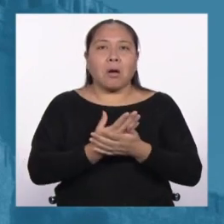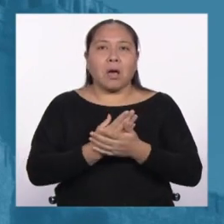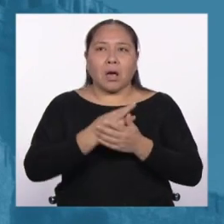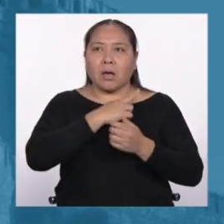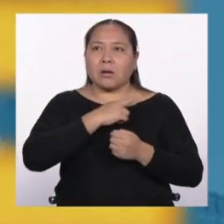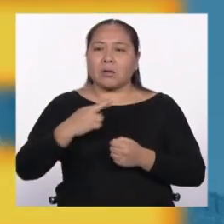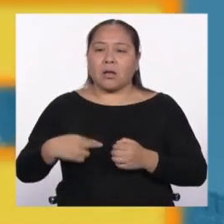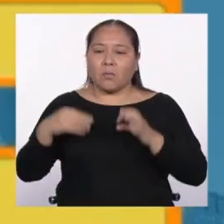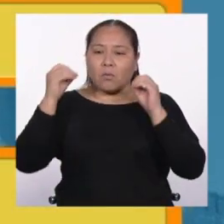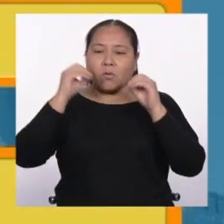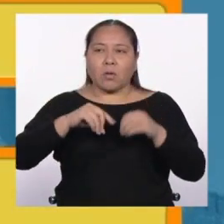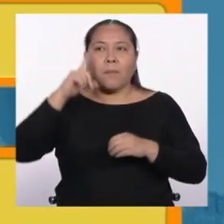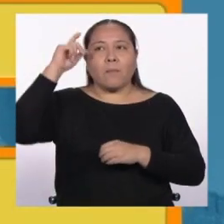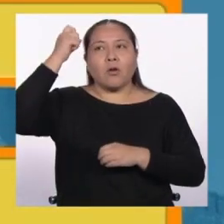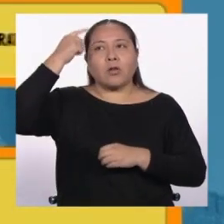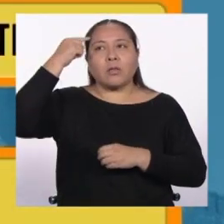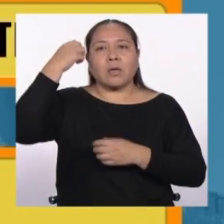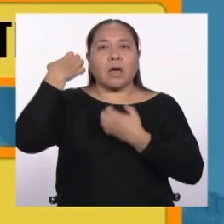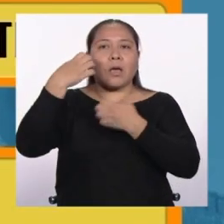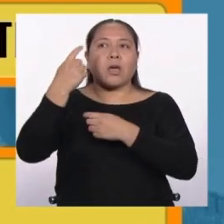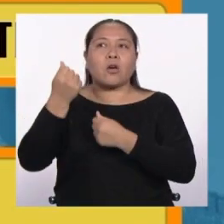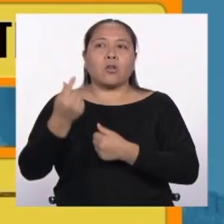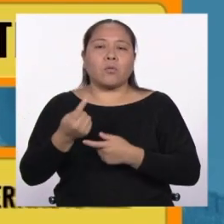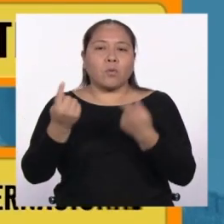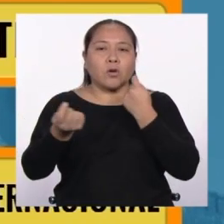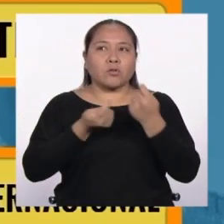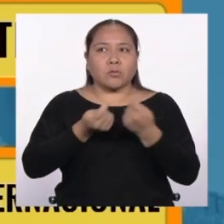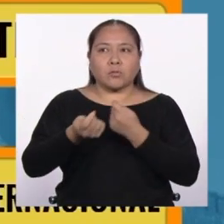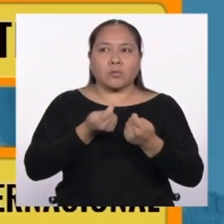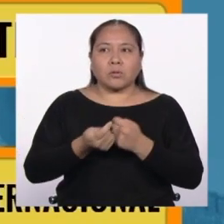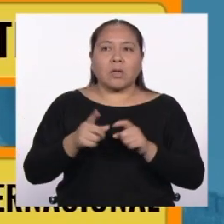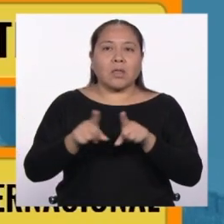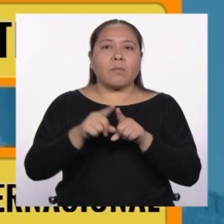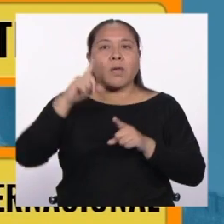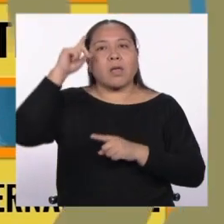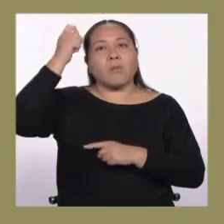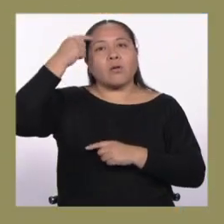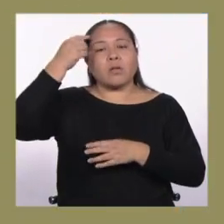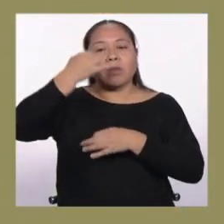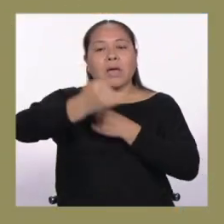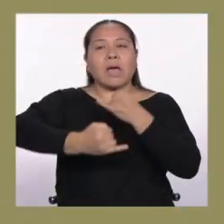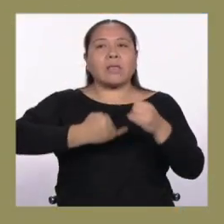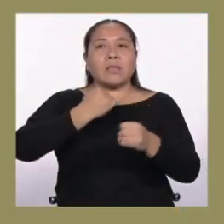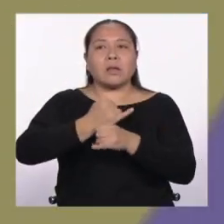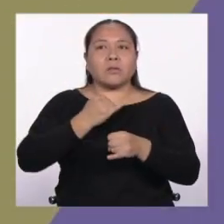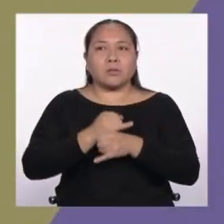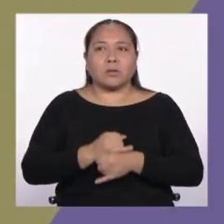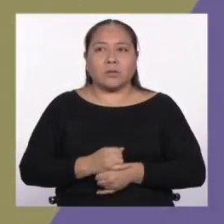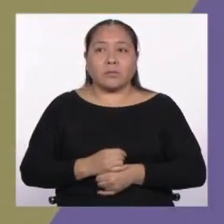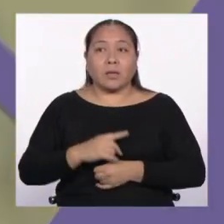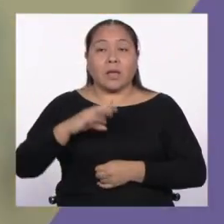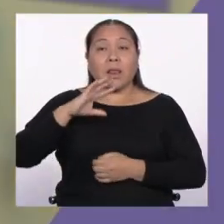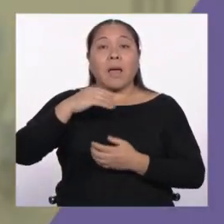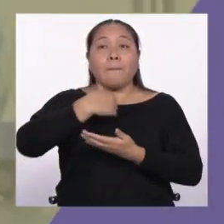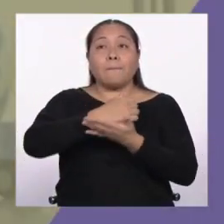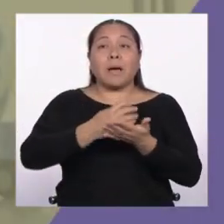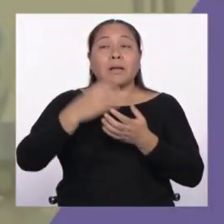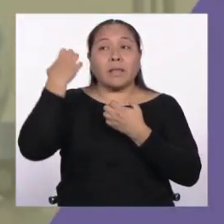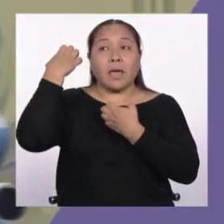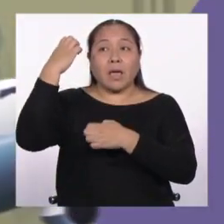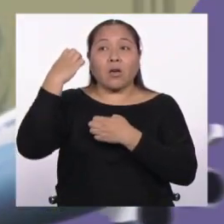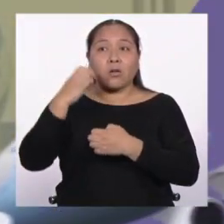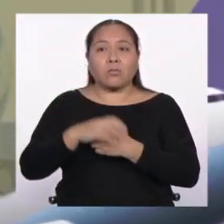aplicó políticas en el ámbito económico, administrativo y en la política internacional. Con respecto al ámbito económico, impulsó